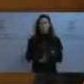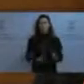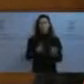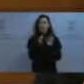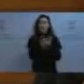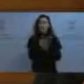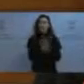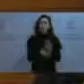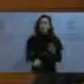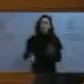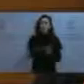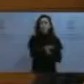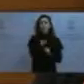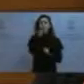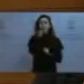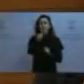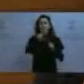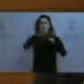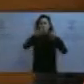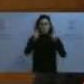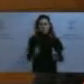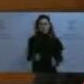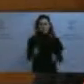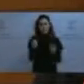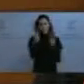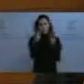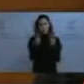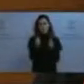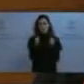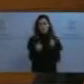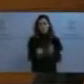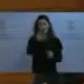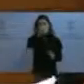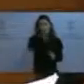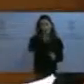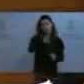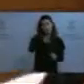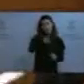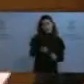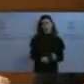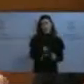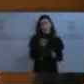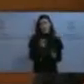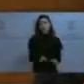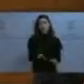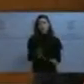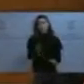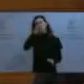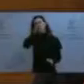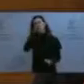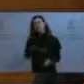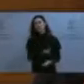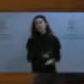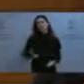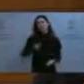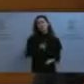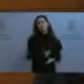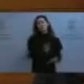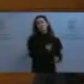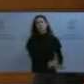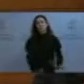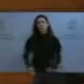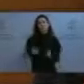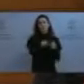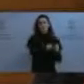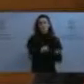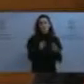la zona Lagos. Lo denunciamos aquí y también lo denunciamos a las puertas del espacio protegido.